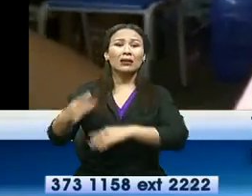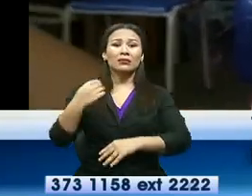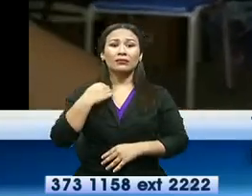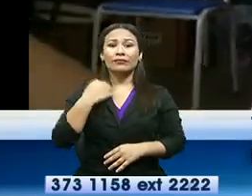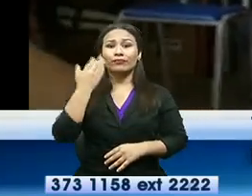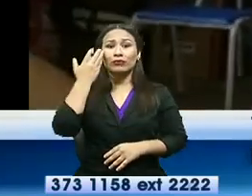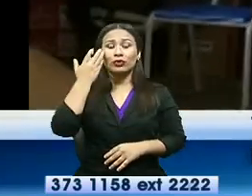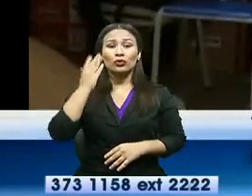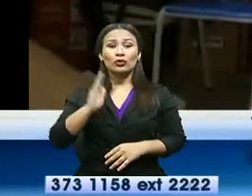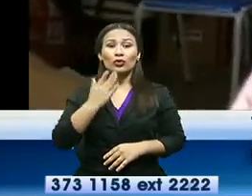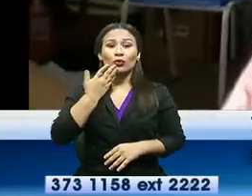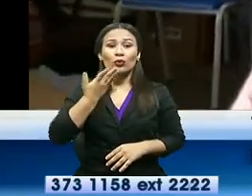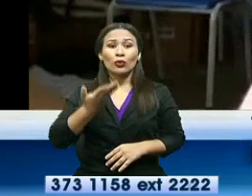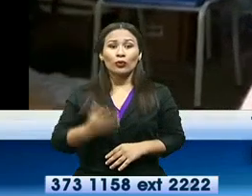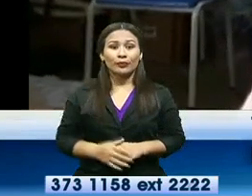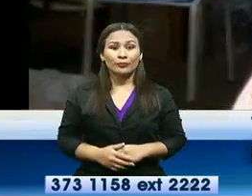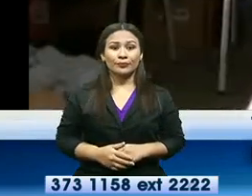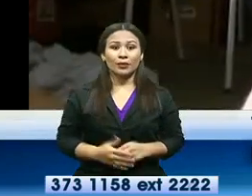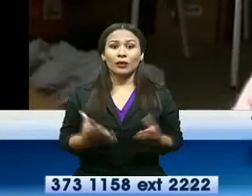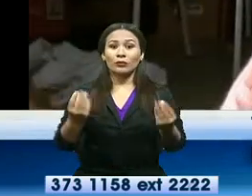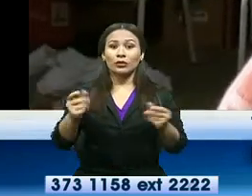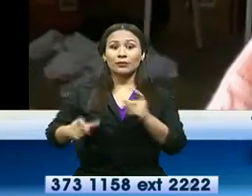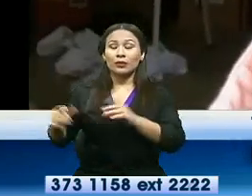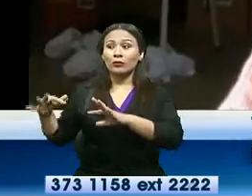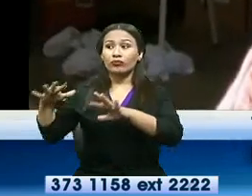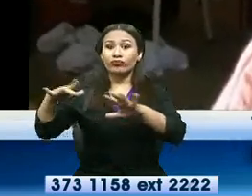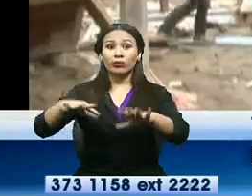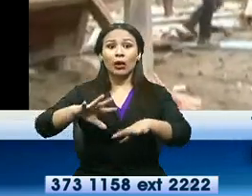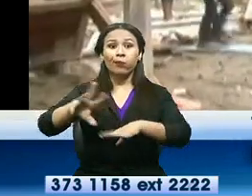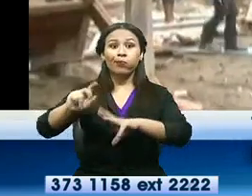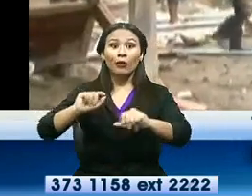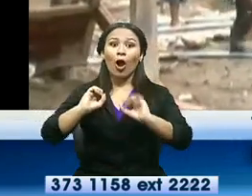fue gente o fue el agua que se lo llevó.